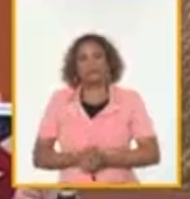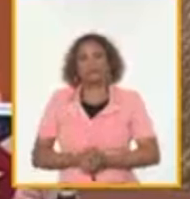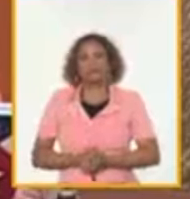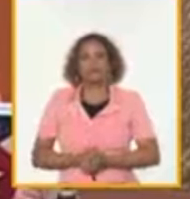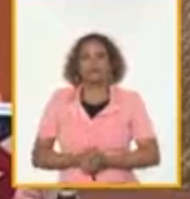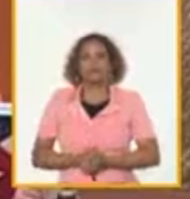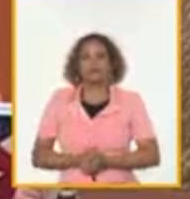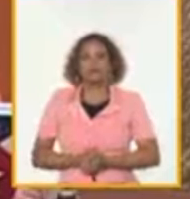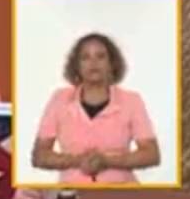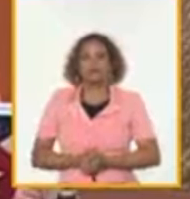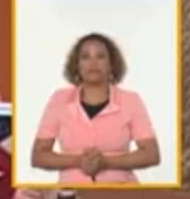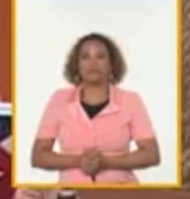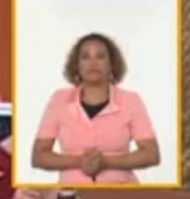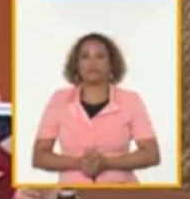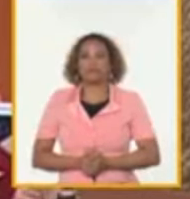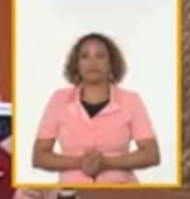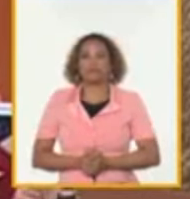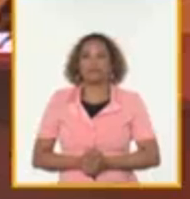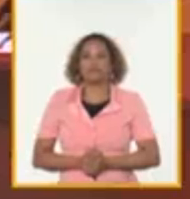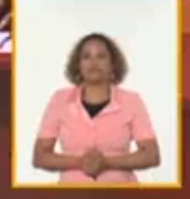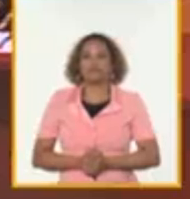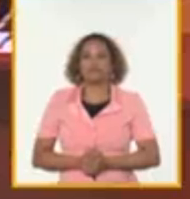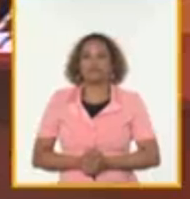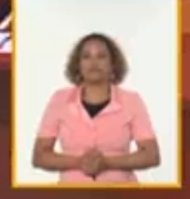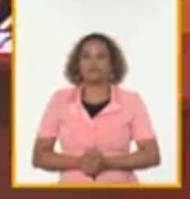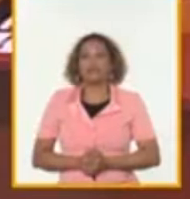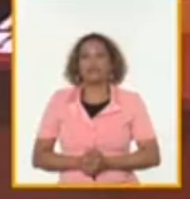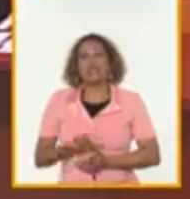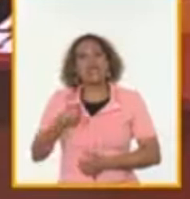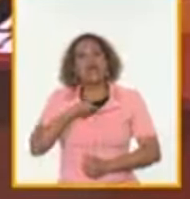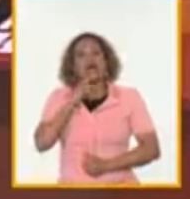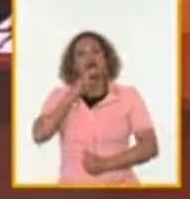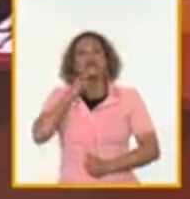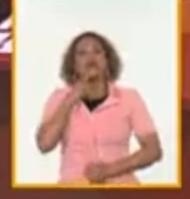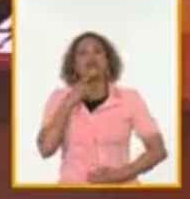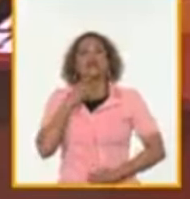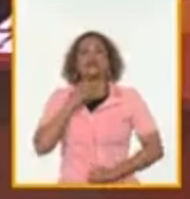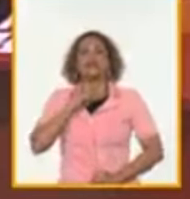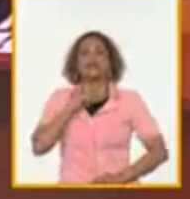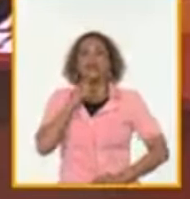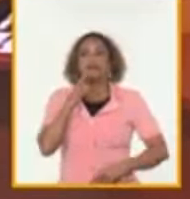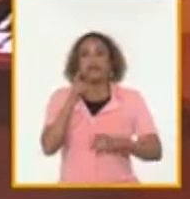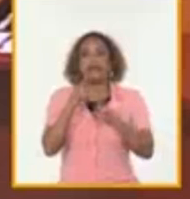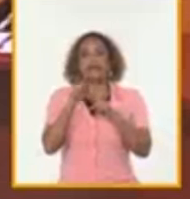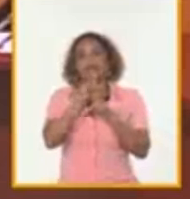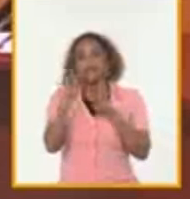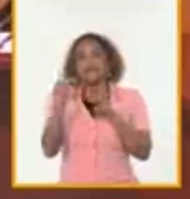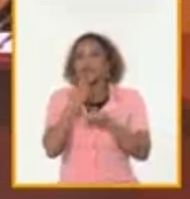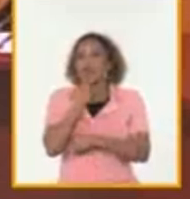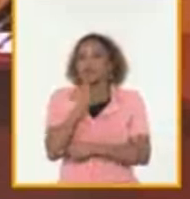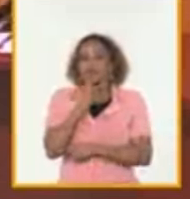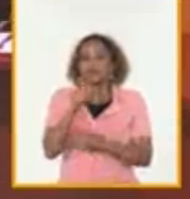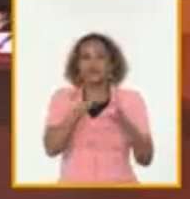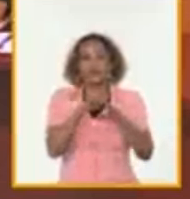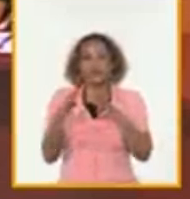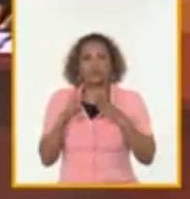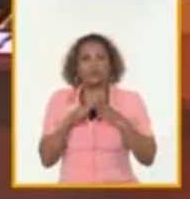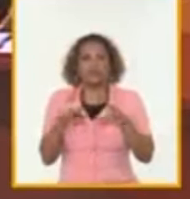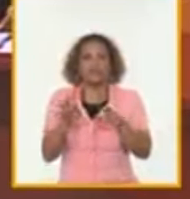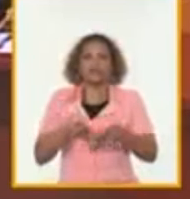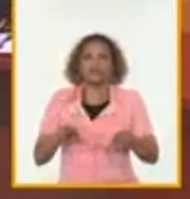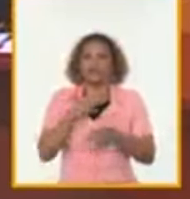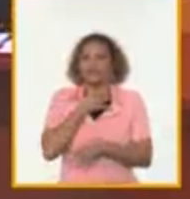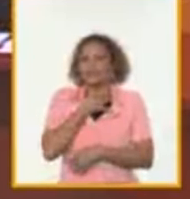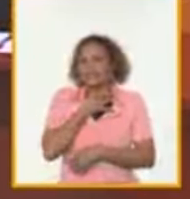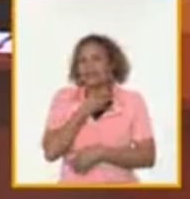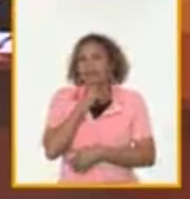servicio a las madres trabajadoras ya habamos de la comunidad gobernadora Cómo va el tema de la atención a las comunidades en situación de vulnerabilidad la atención